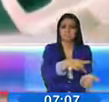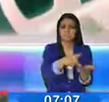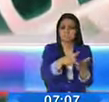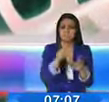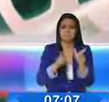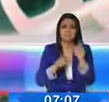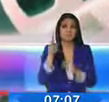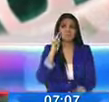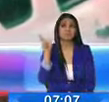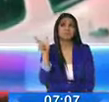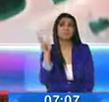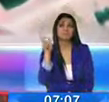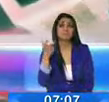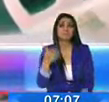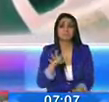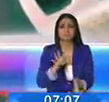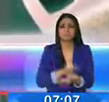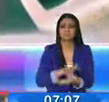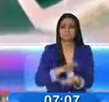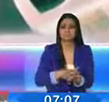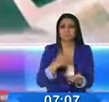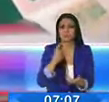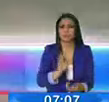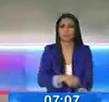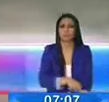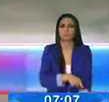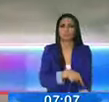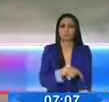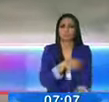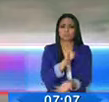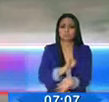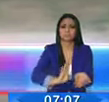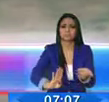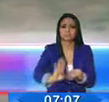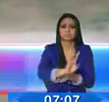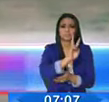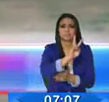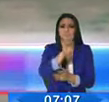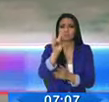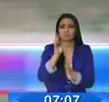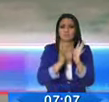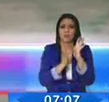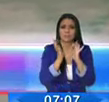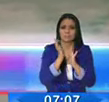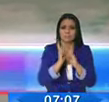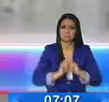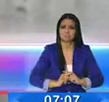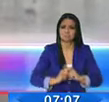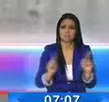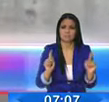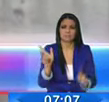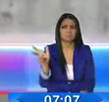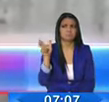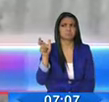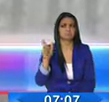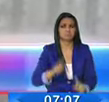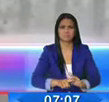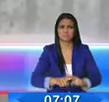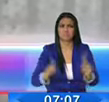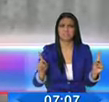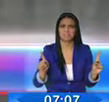familiar para los habitantes de la cooperativa 22 de abril sin embargo saltaron de sus camas al escuchar unos gritos